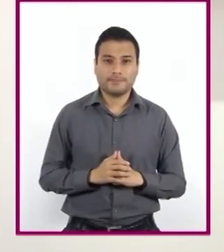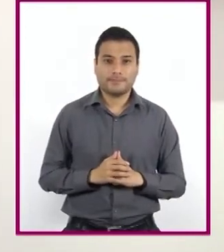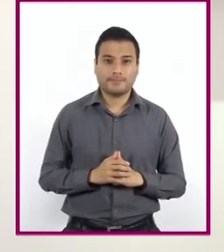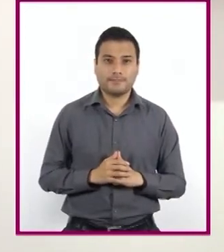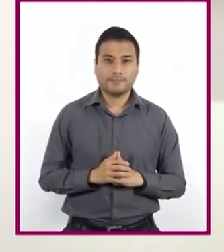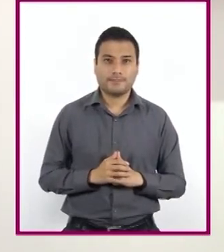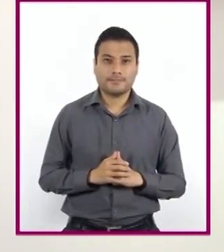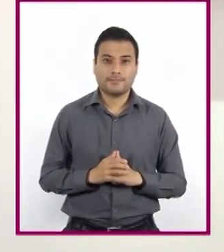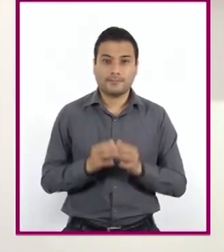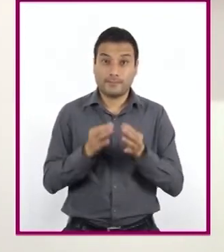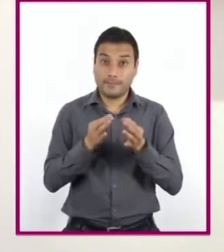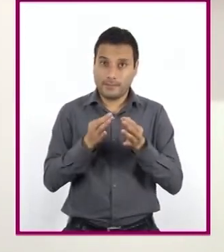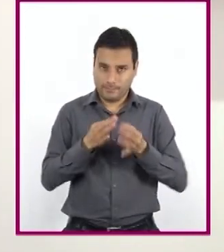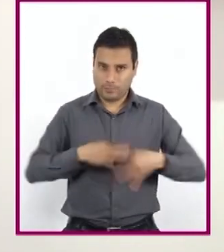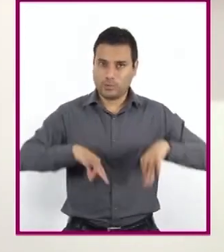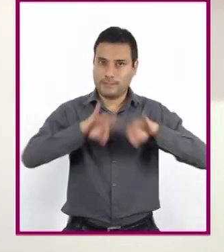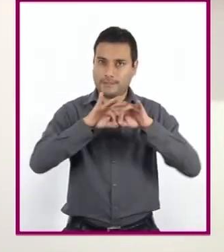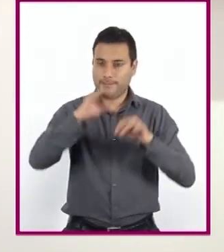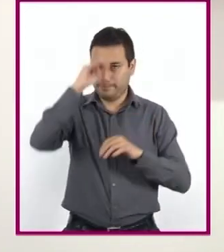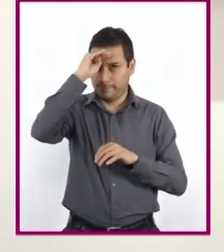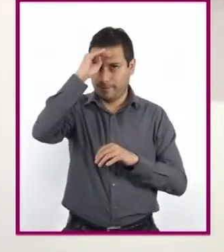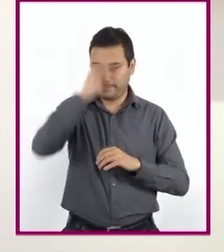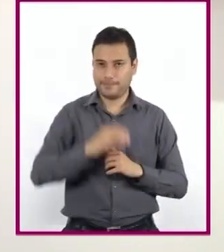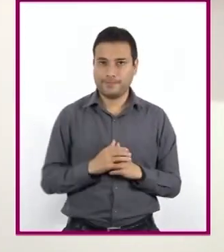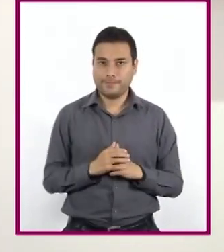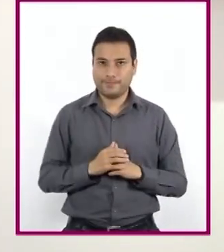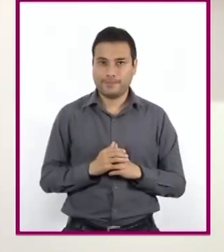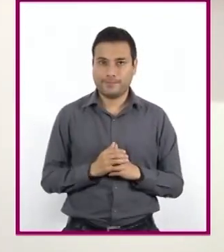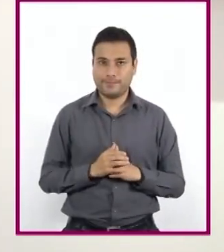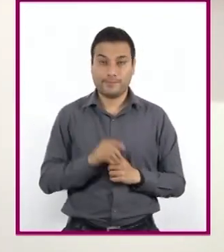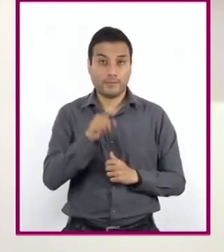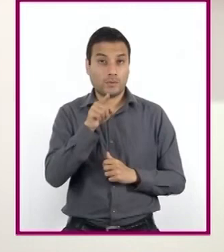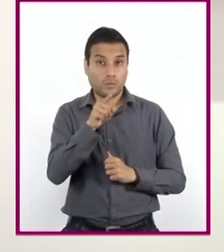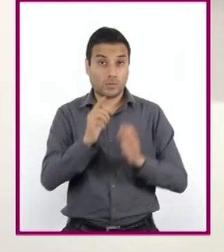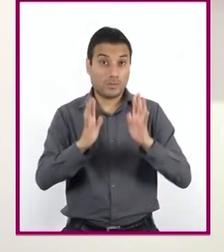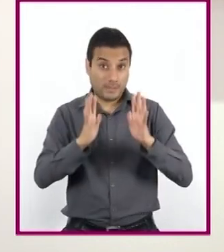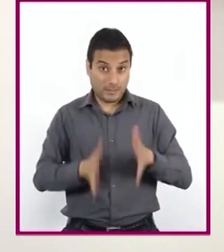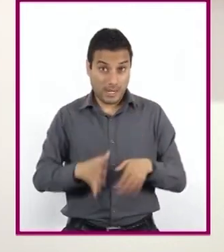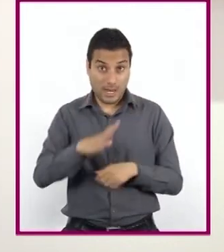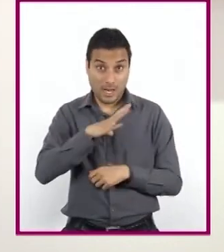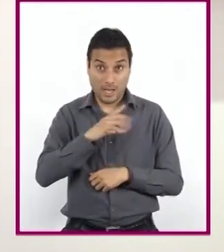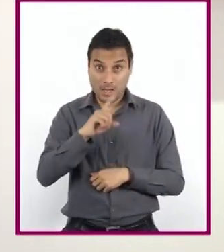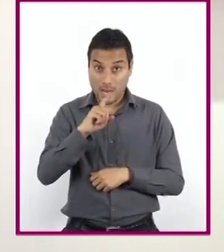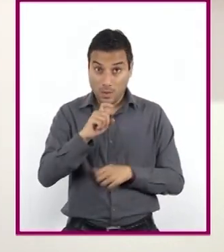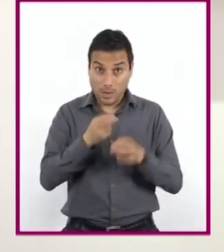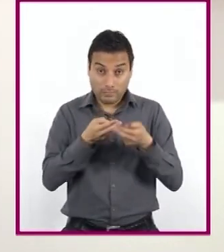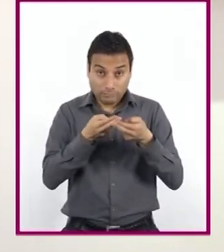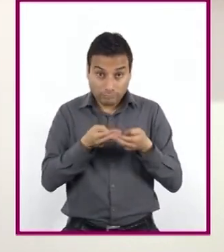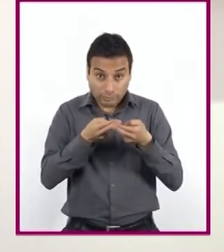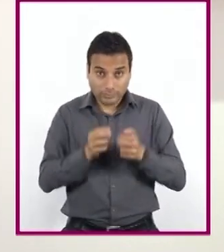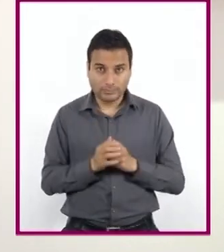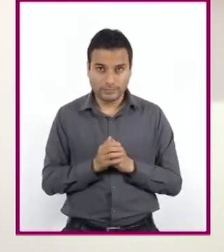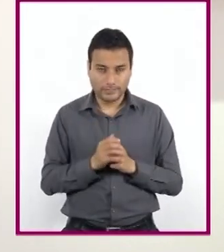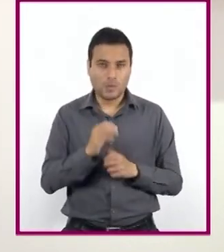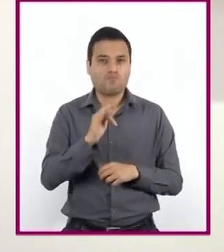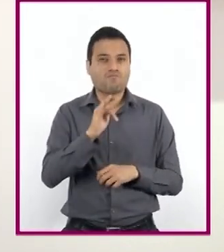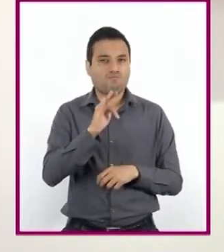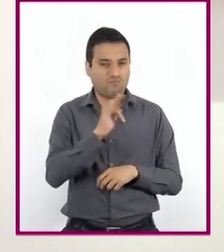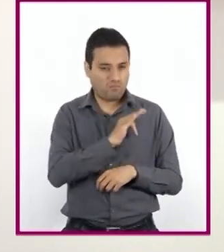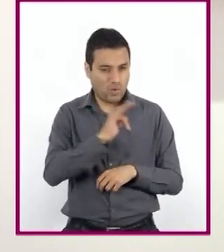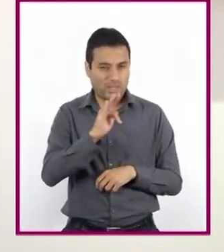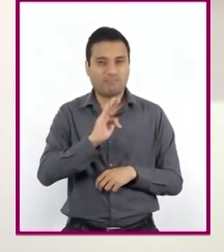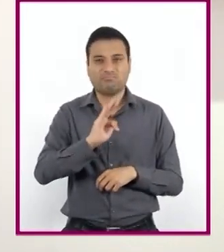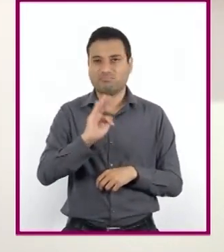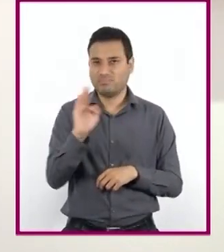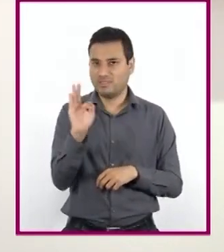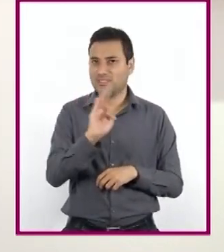Es importante considerar que aún si se cuenta con la cantidad de agua necesaria, esta puede no cumplir con